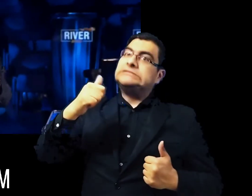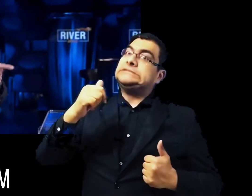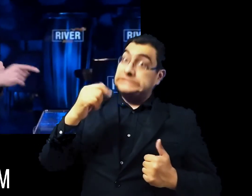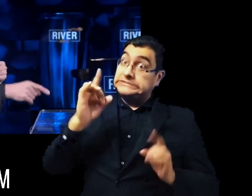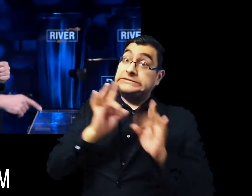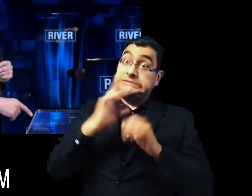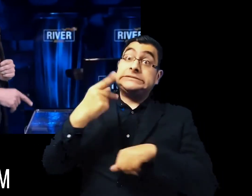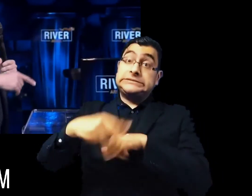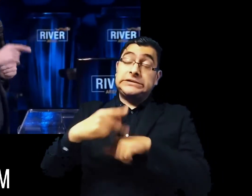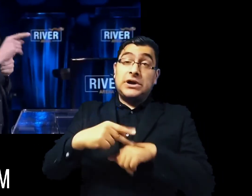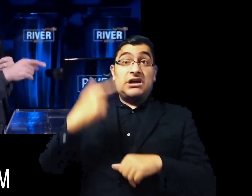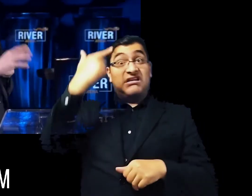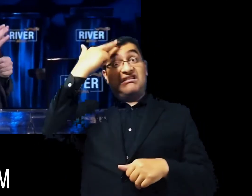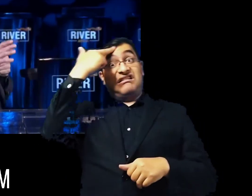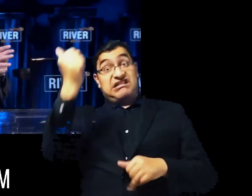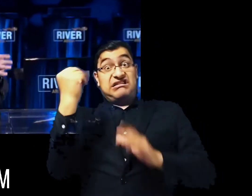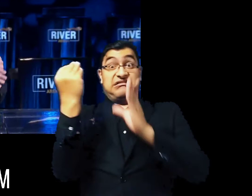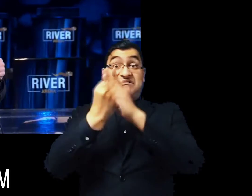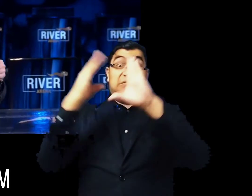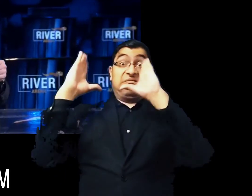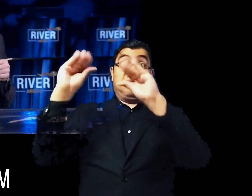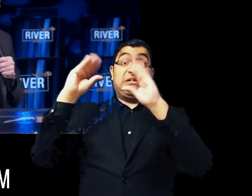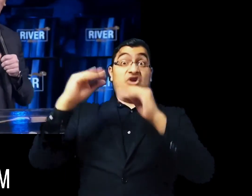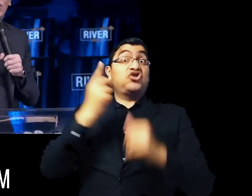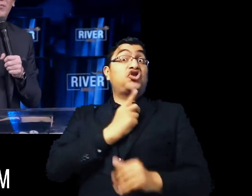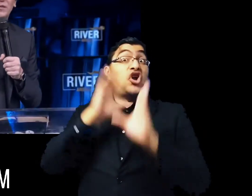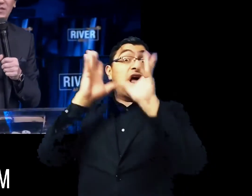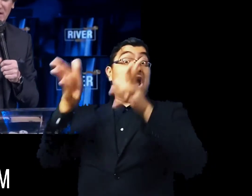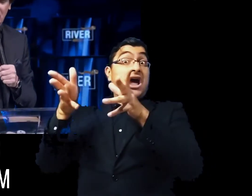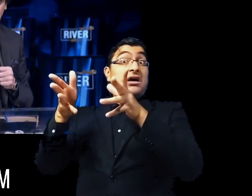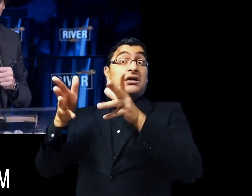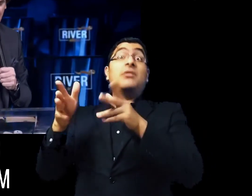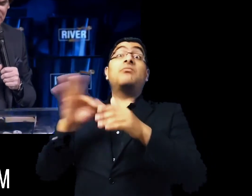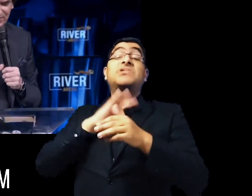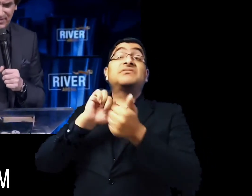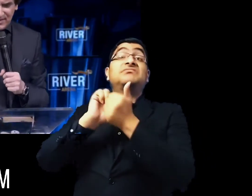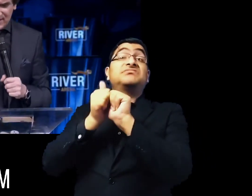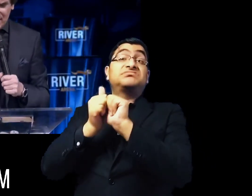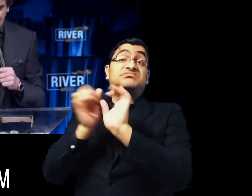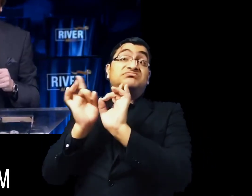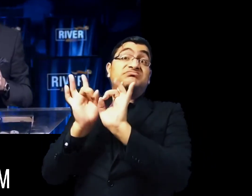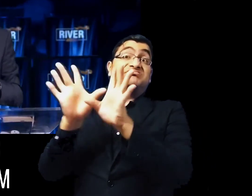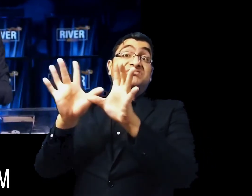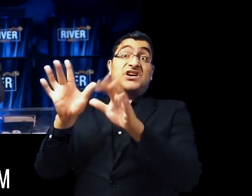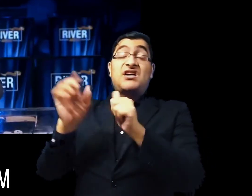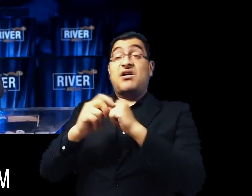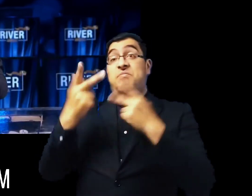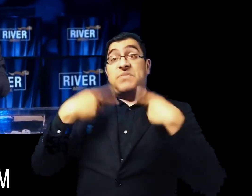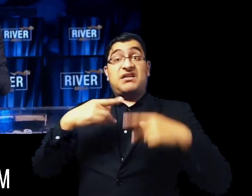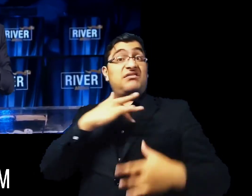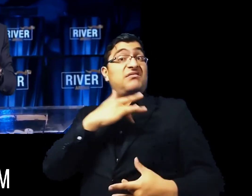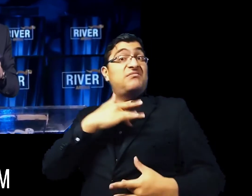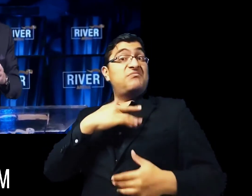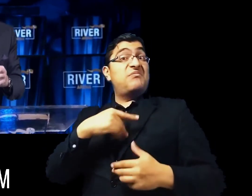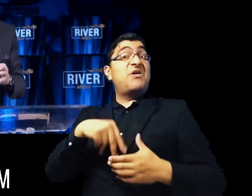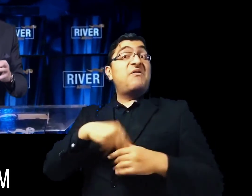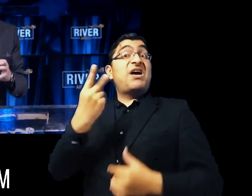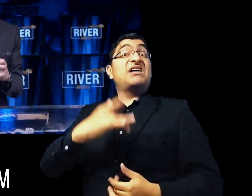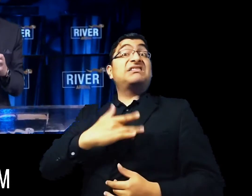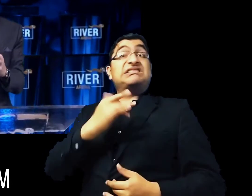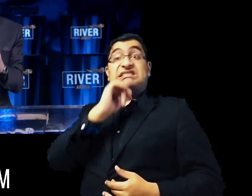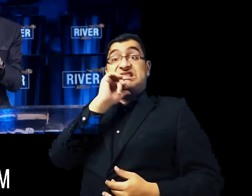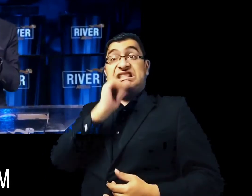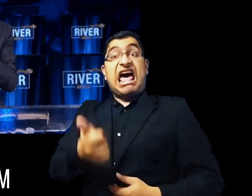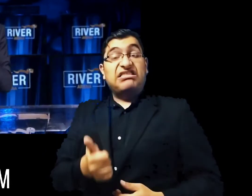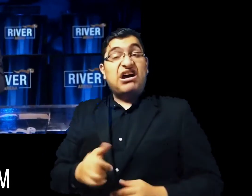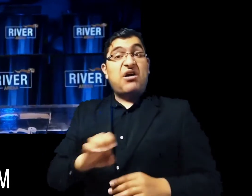El razonamiento, la doctrina sola corre el riesgo de convertirse en gente sin corazón, los que defienden solo doctrina,